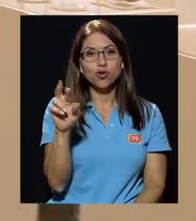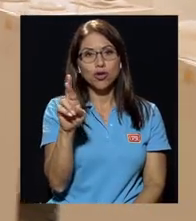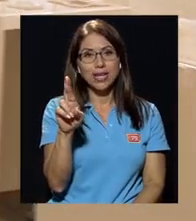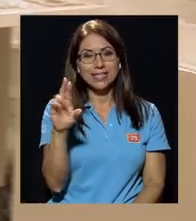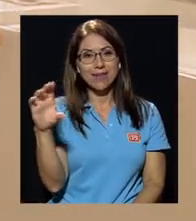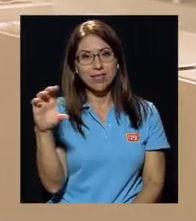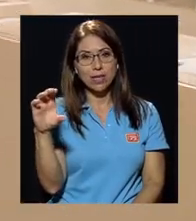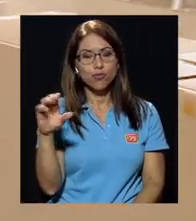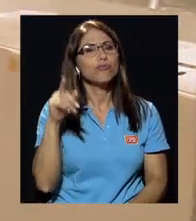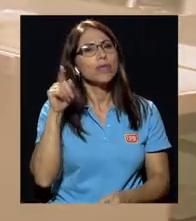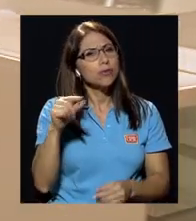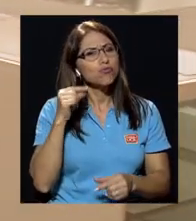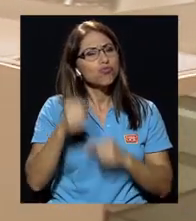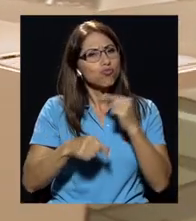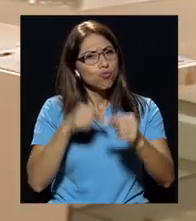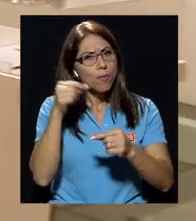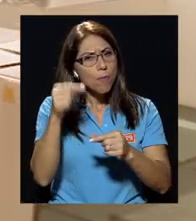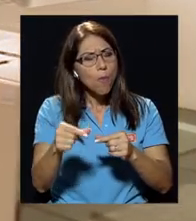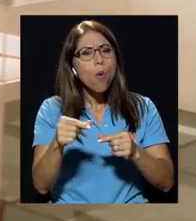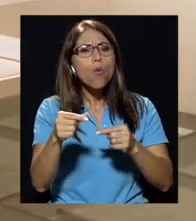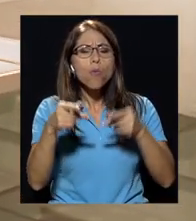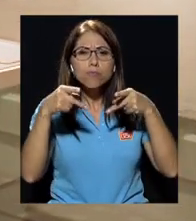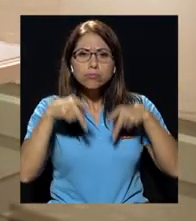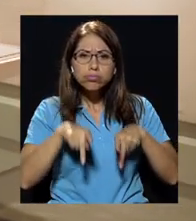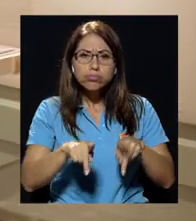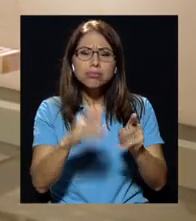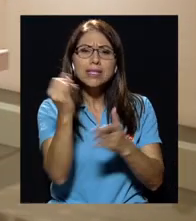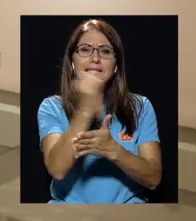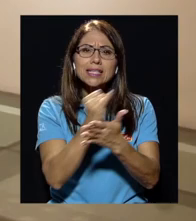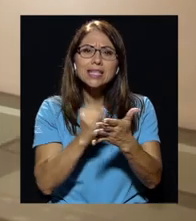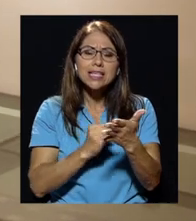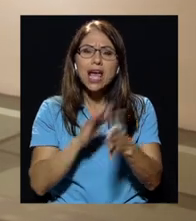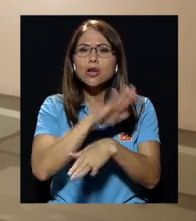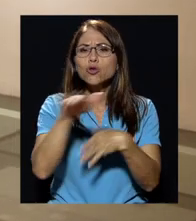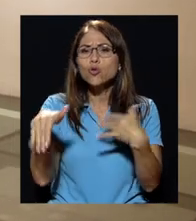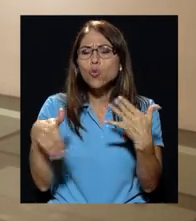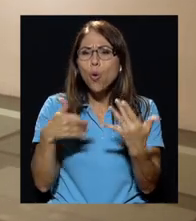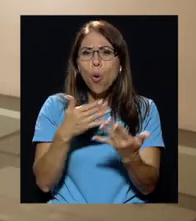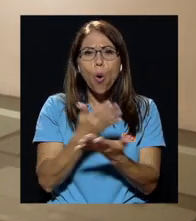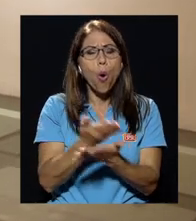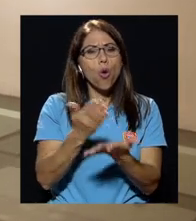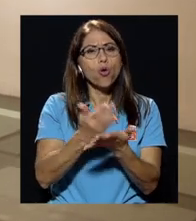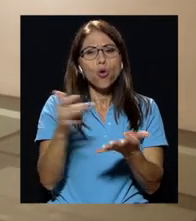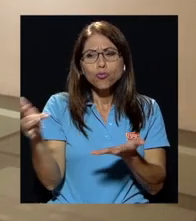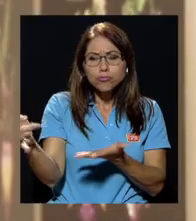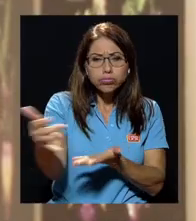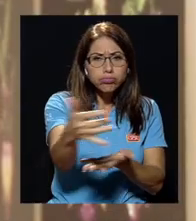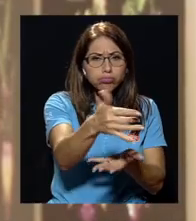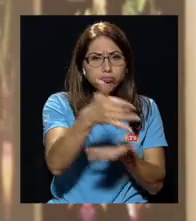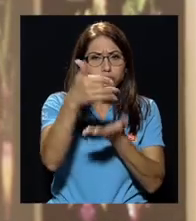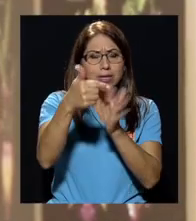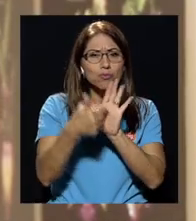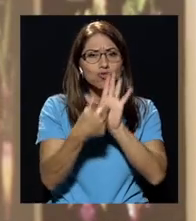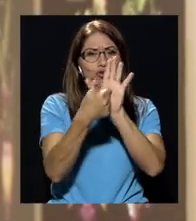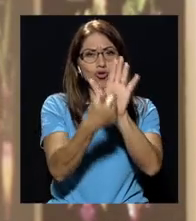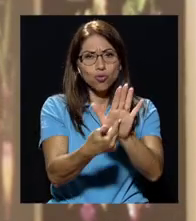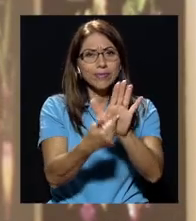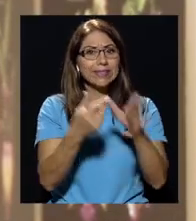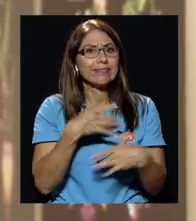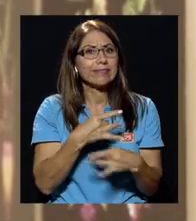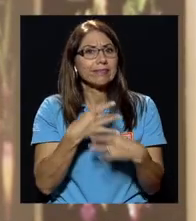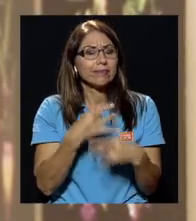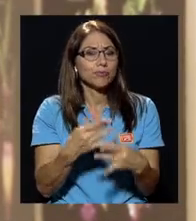ir poco a poco diseñando el corpus de la exposición. Creo que es de muchísimo interés y reúne la pasión